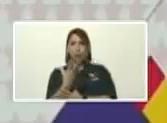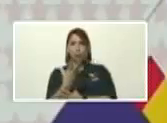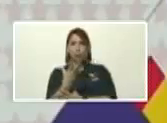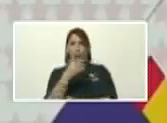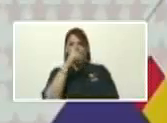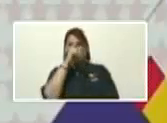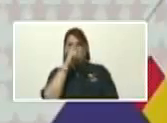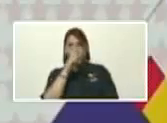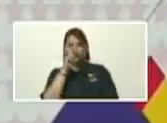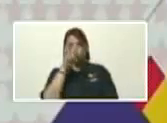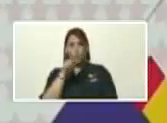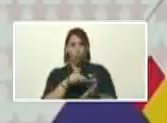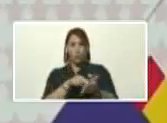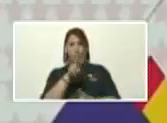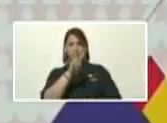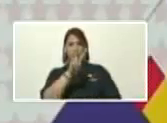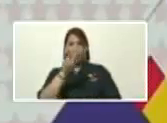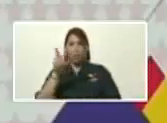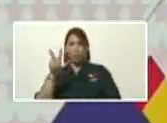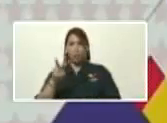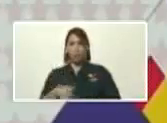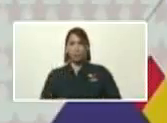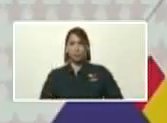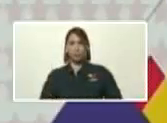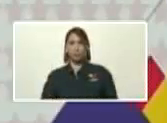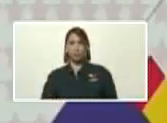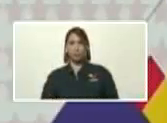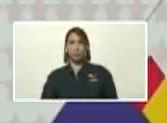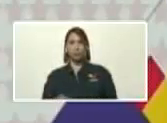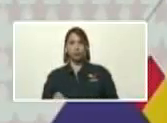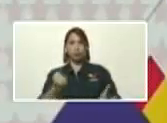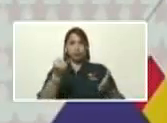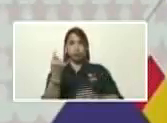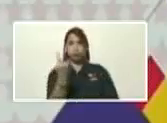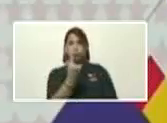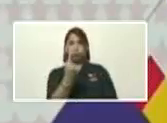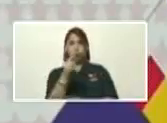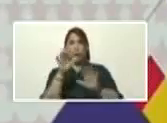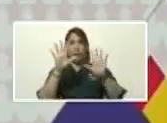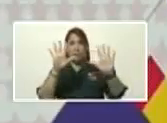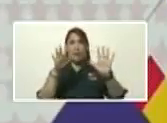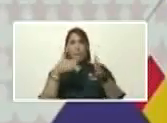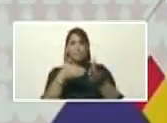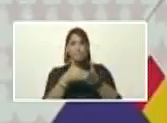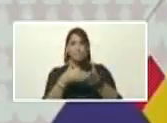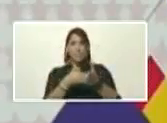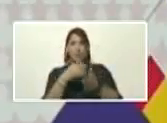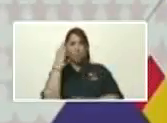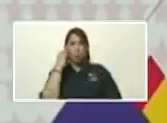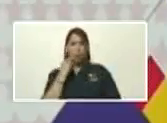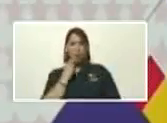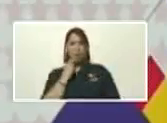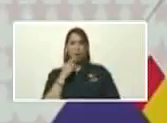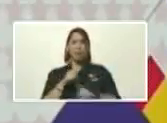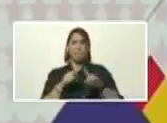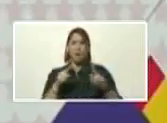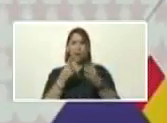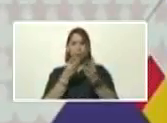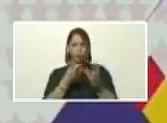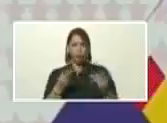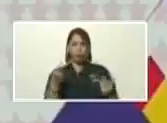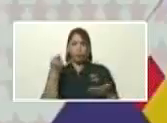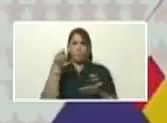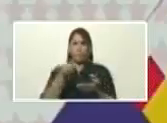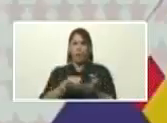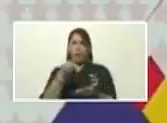año 2022, un bono único de 10.000 bolívares para reparar y compensar en